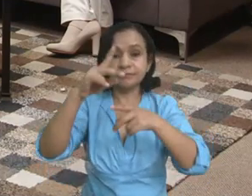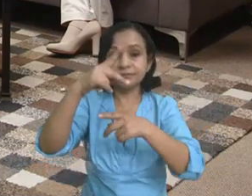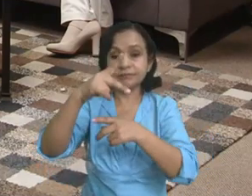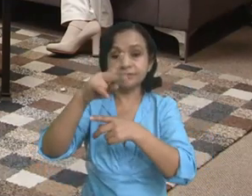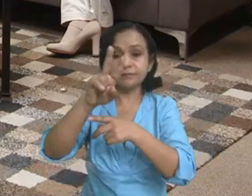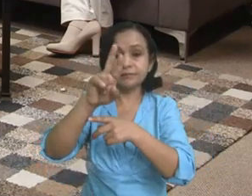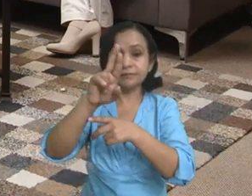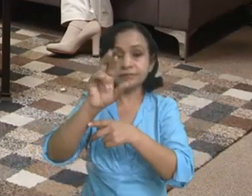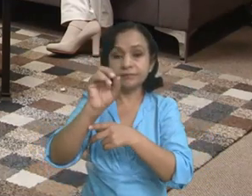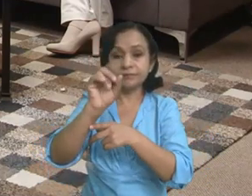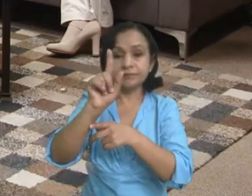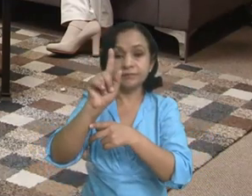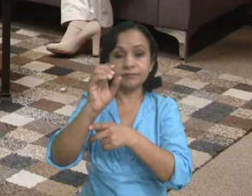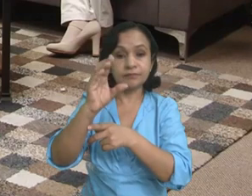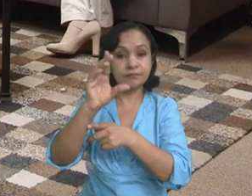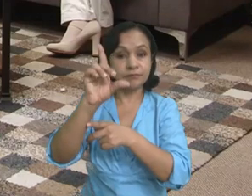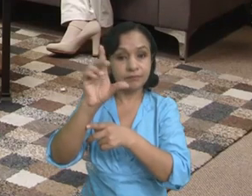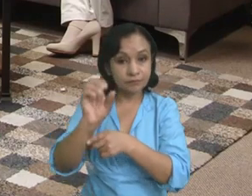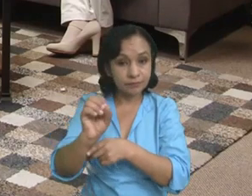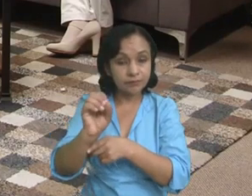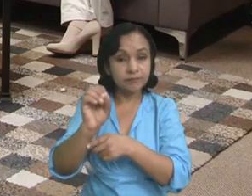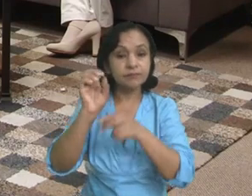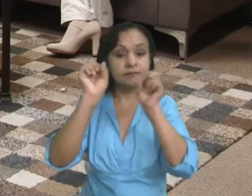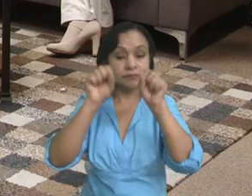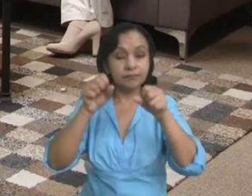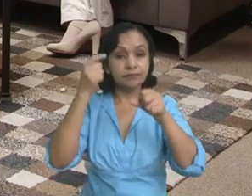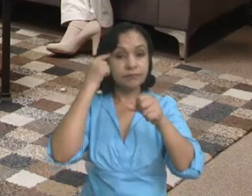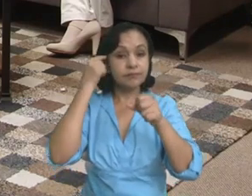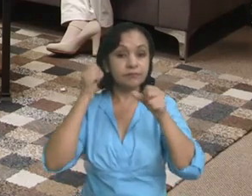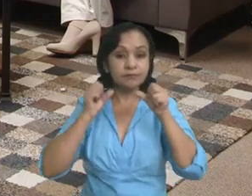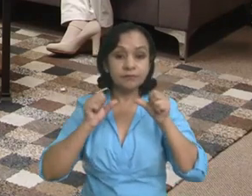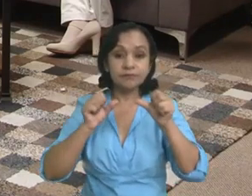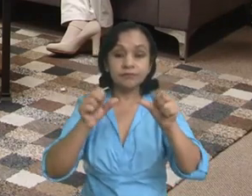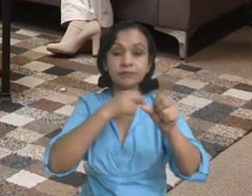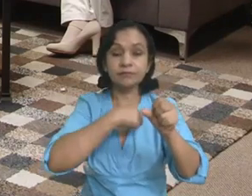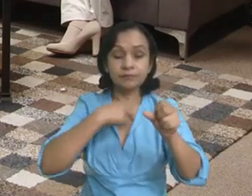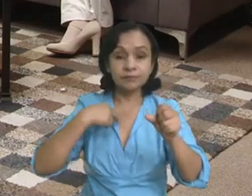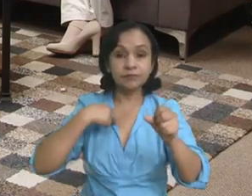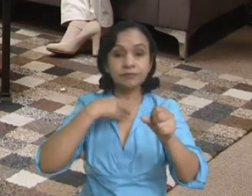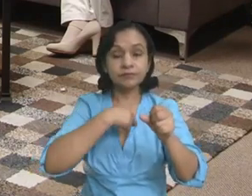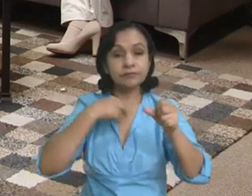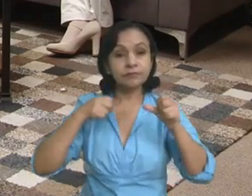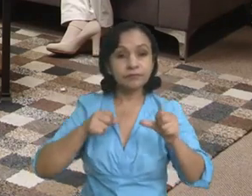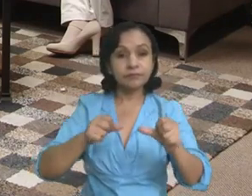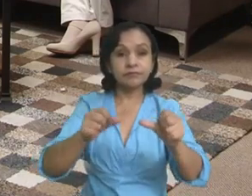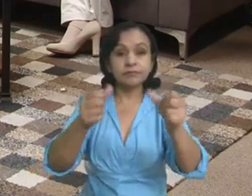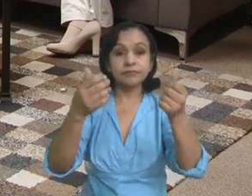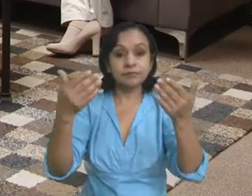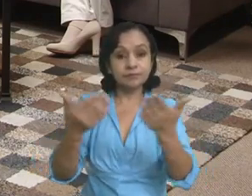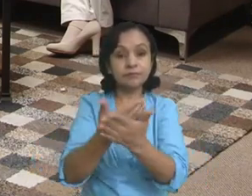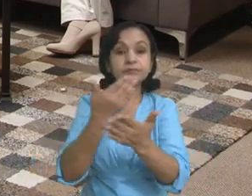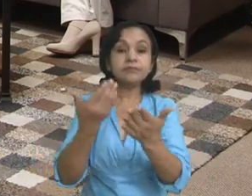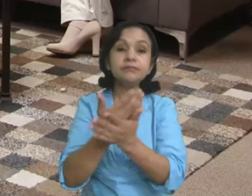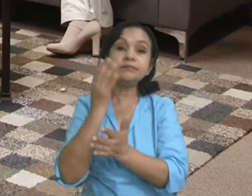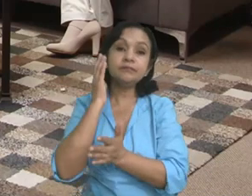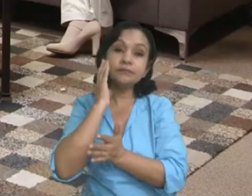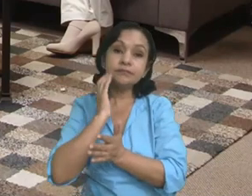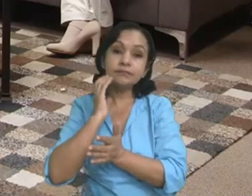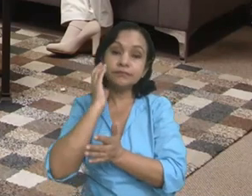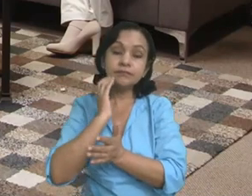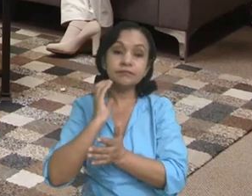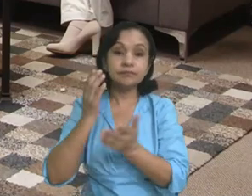flujos. Y eso es lo que pensamos seguir haciendo por acá, compartiendo nuestras ideas y, por supuesto, adquiriendo nuevas experiencias con ustedes acá,